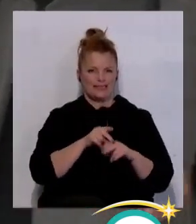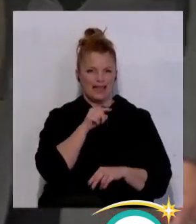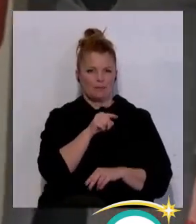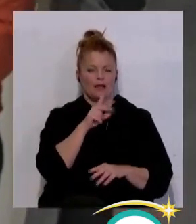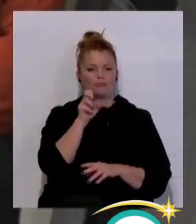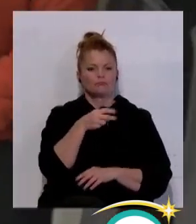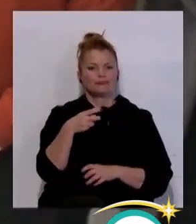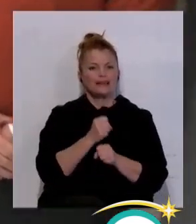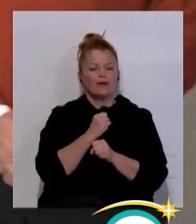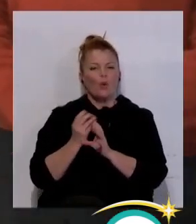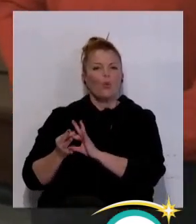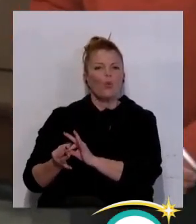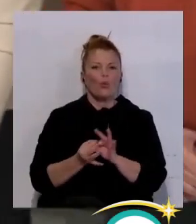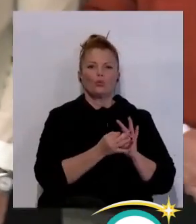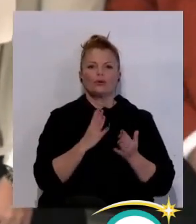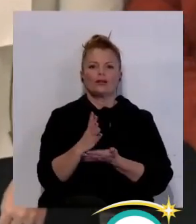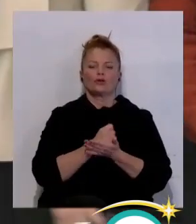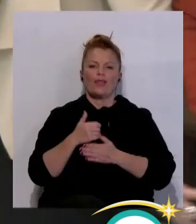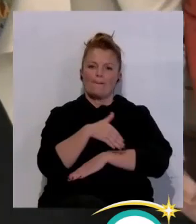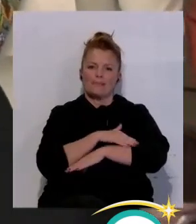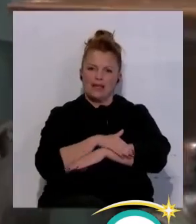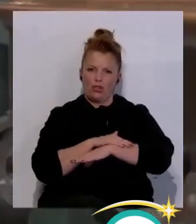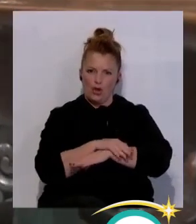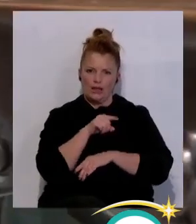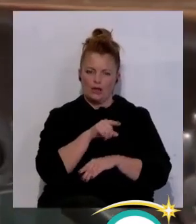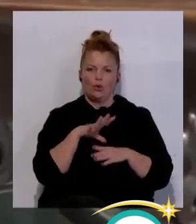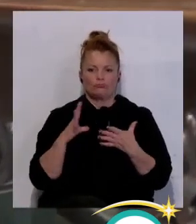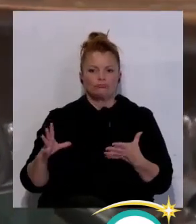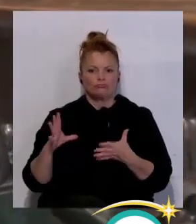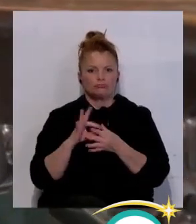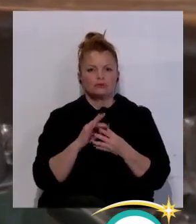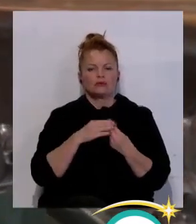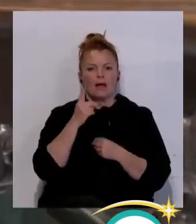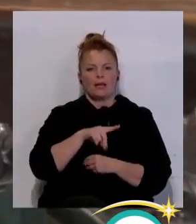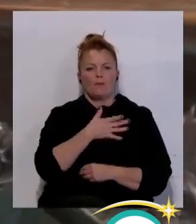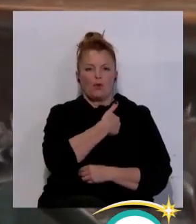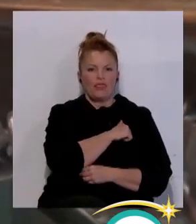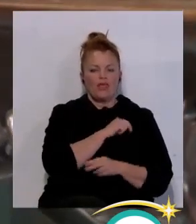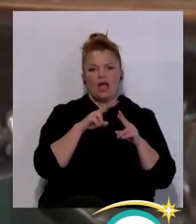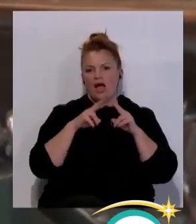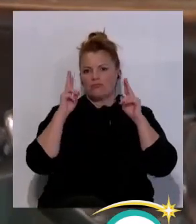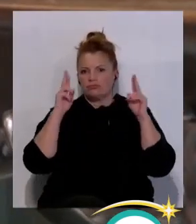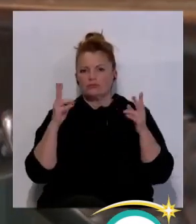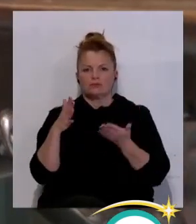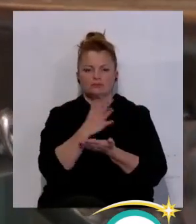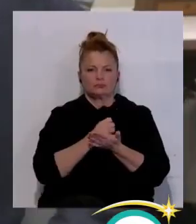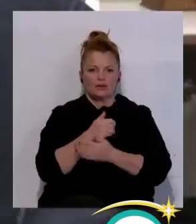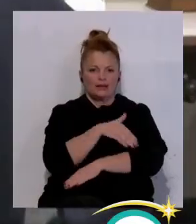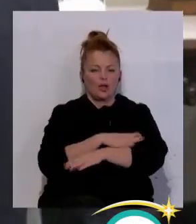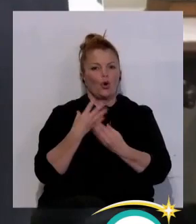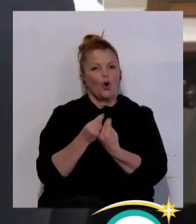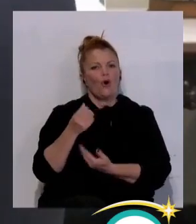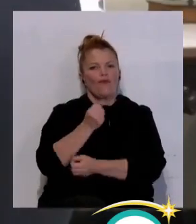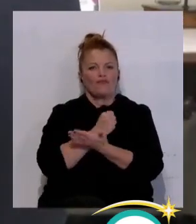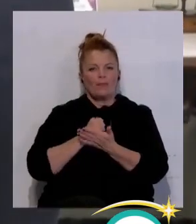del trabajo conjunto de todas las administraciones, junto a las fuerzas y cuerpos de seguridad del Estado, con los farmacéuticos